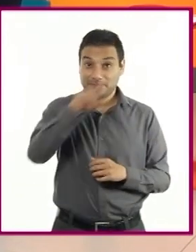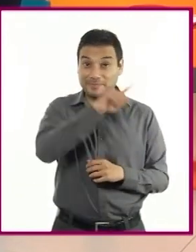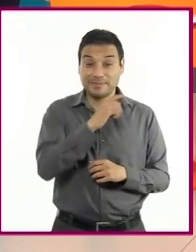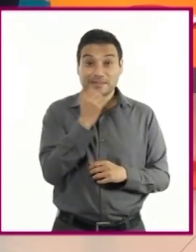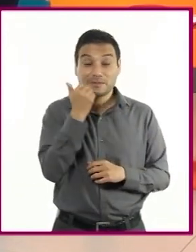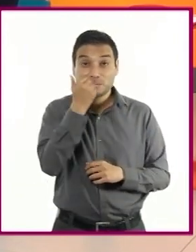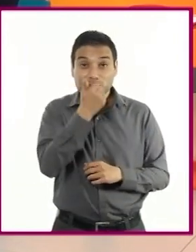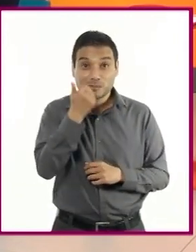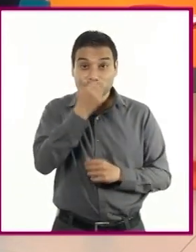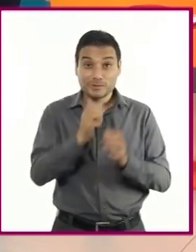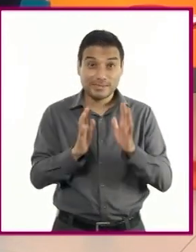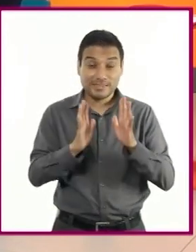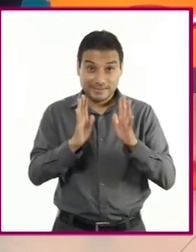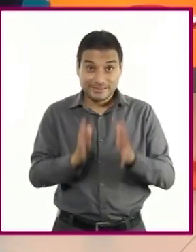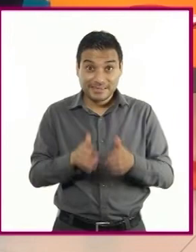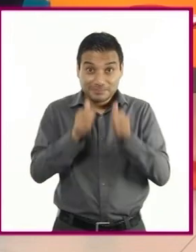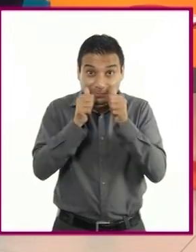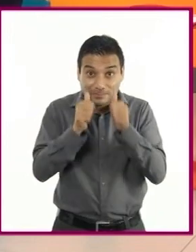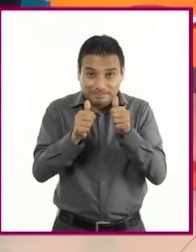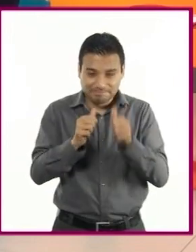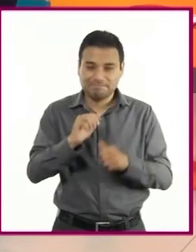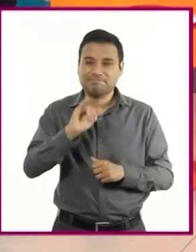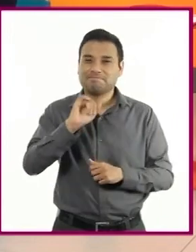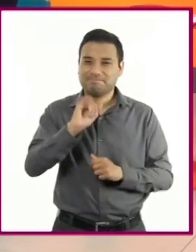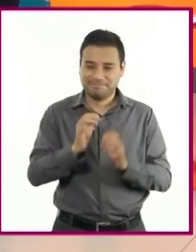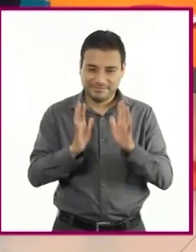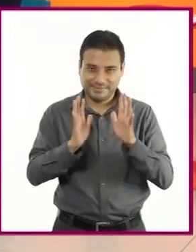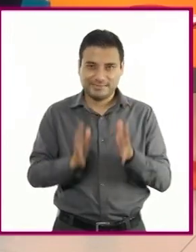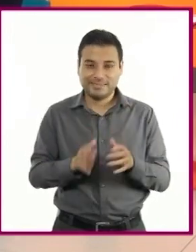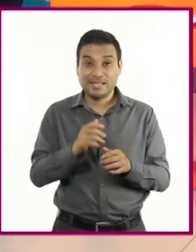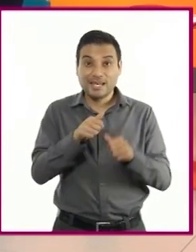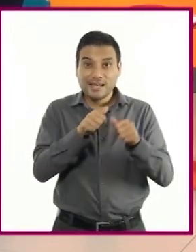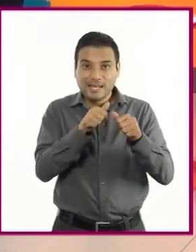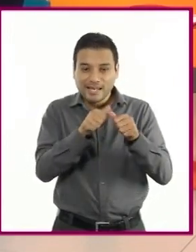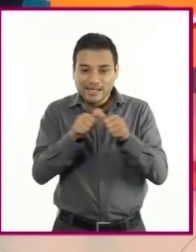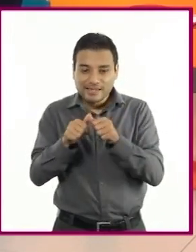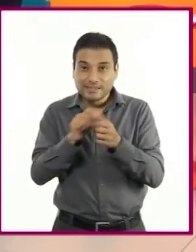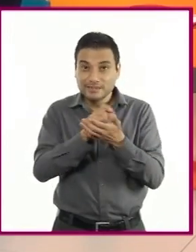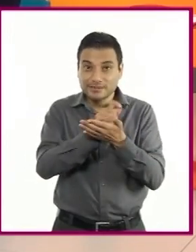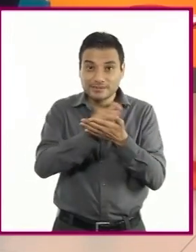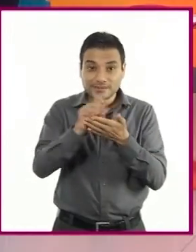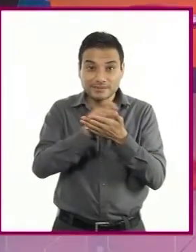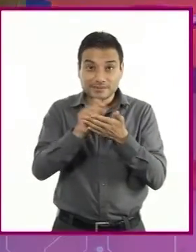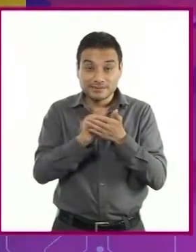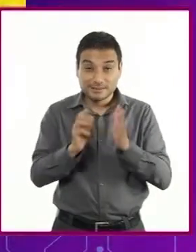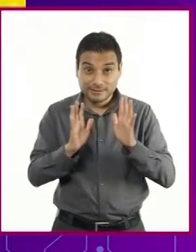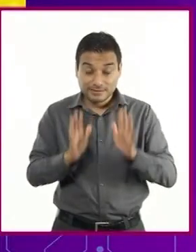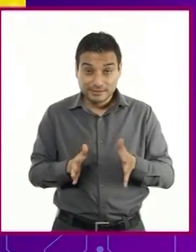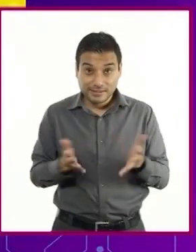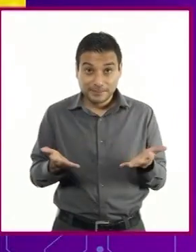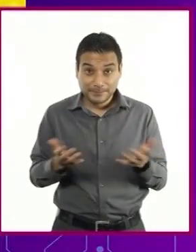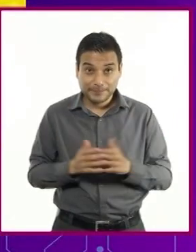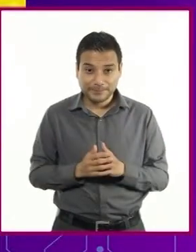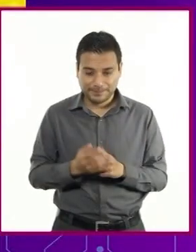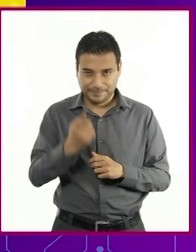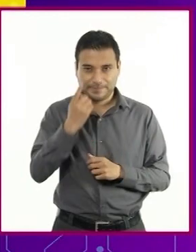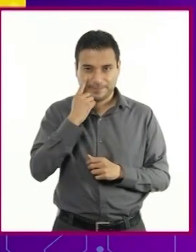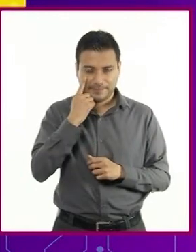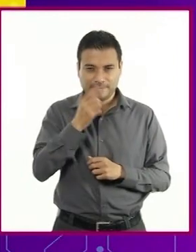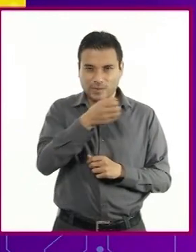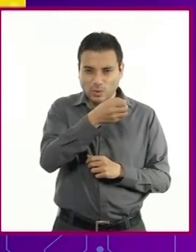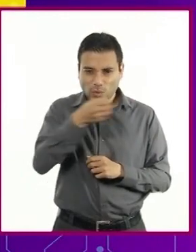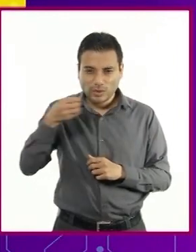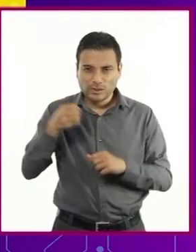alumnos han puesto suficiente atención y han anotado las letras que fueron apareciendo a lo largo de la sesión, tratemos de